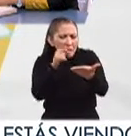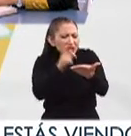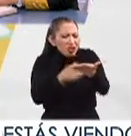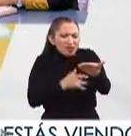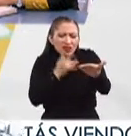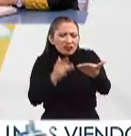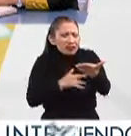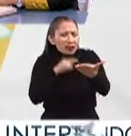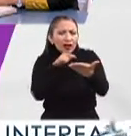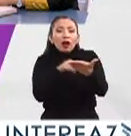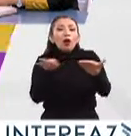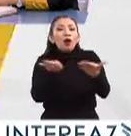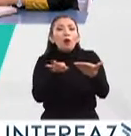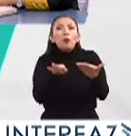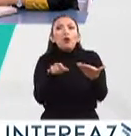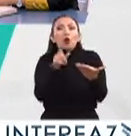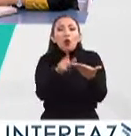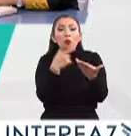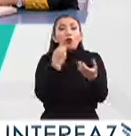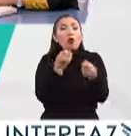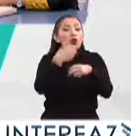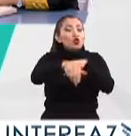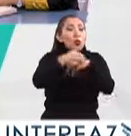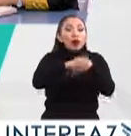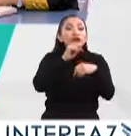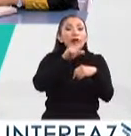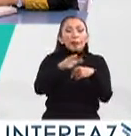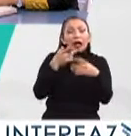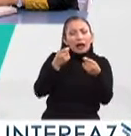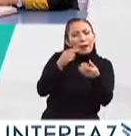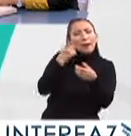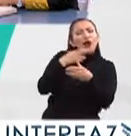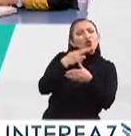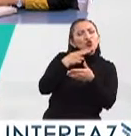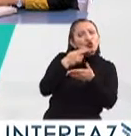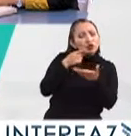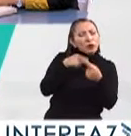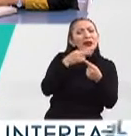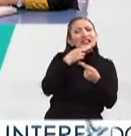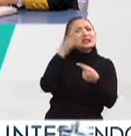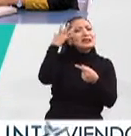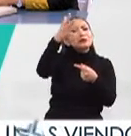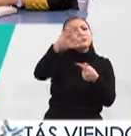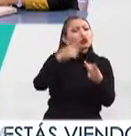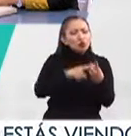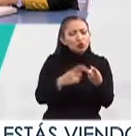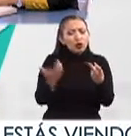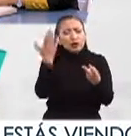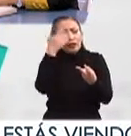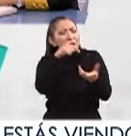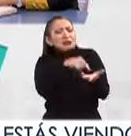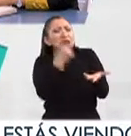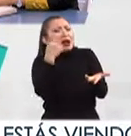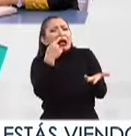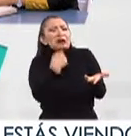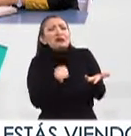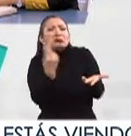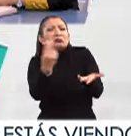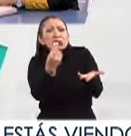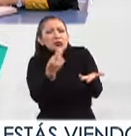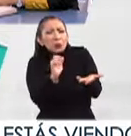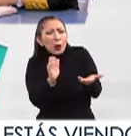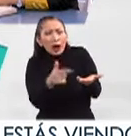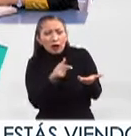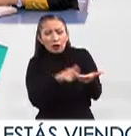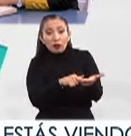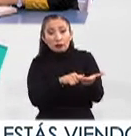ya en términos no solo cuantitativos, sino cualitativos. ¿Para qué nos sirve saber esos datos en particular,